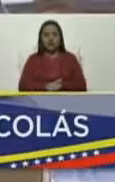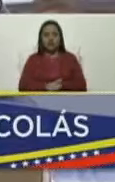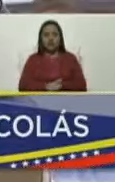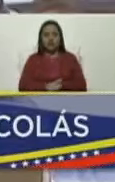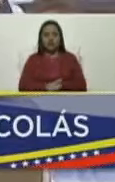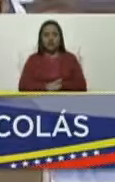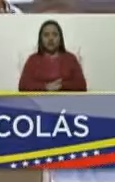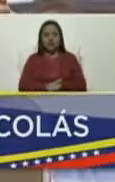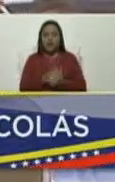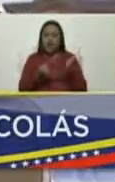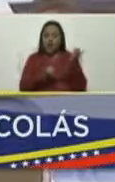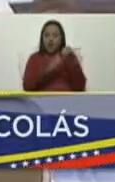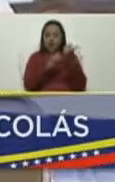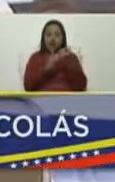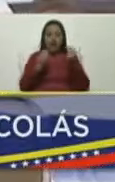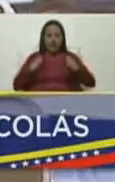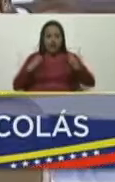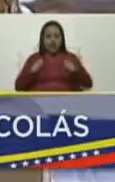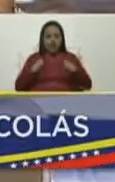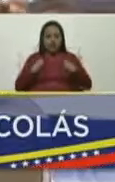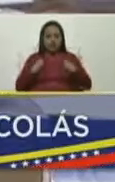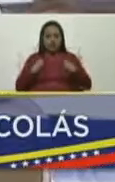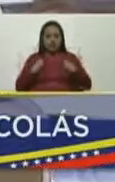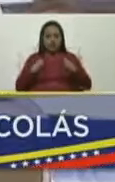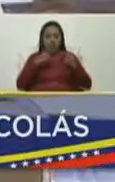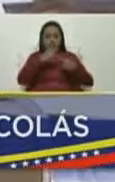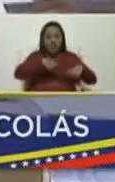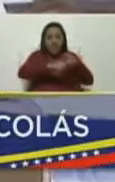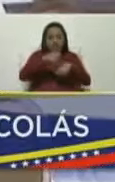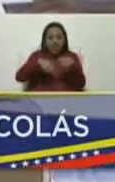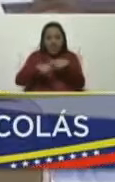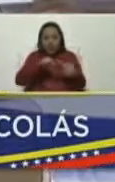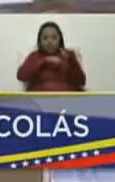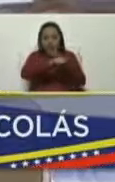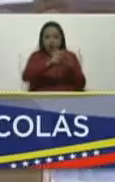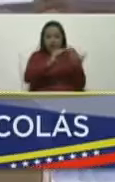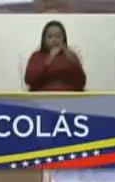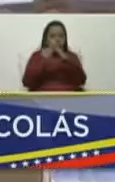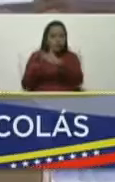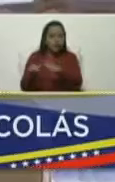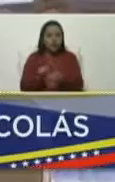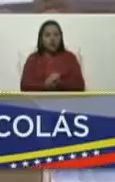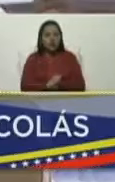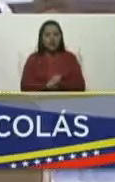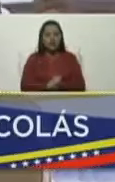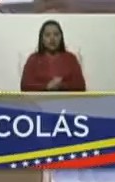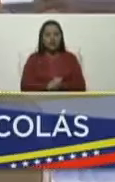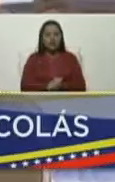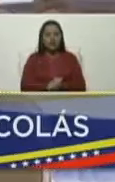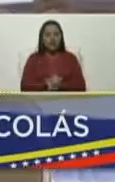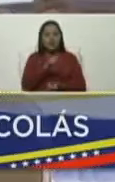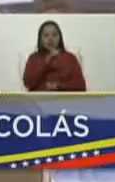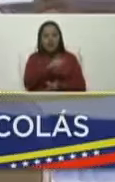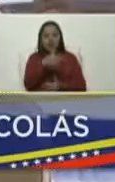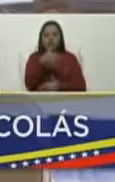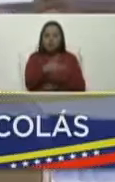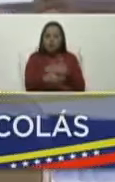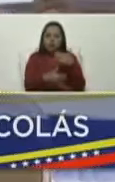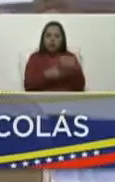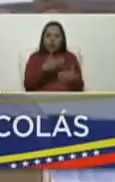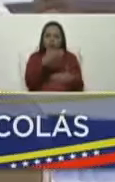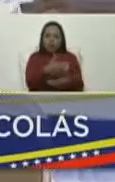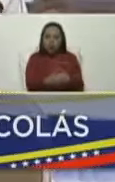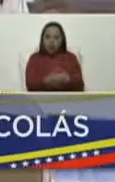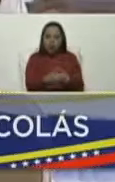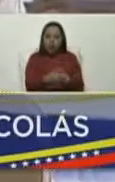Credivida para los abastos populares, las bodegas populares. Y eso va, como se dice, a la chita callando. Poco